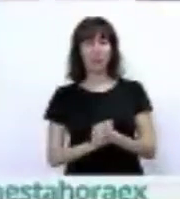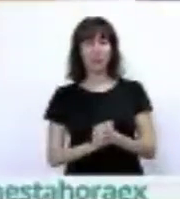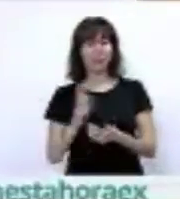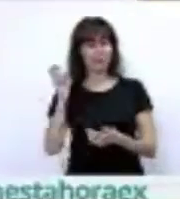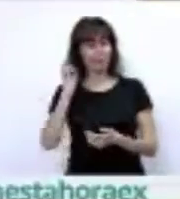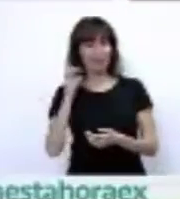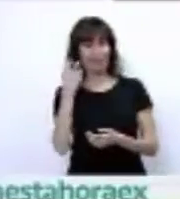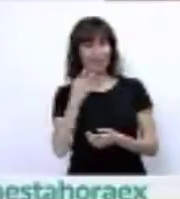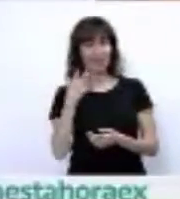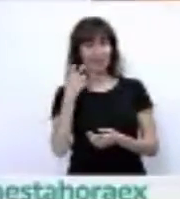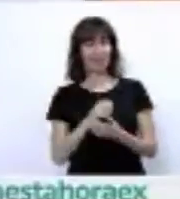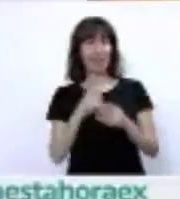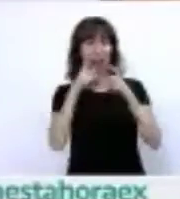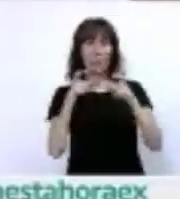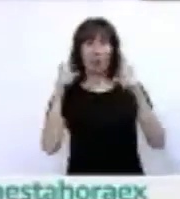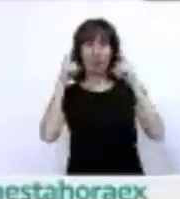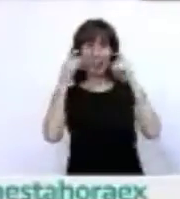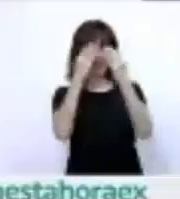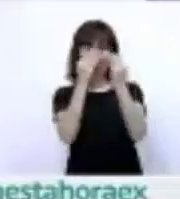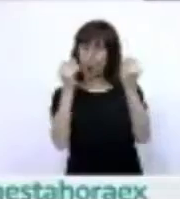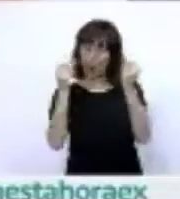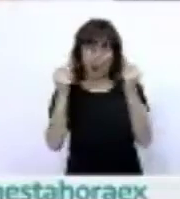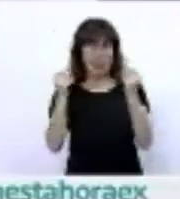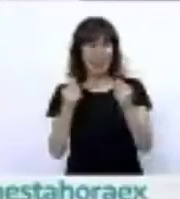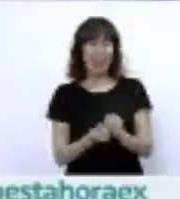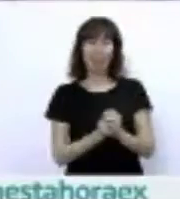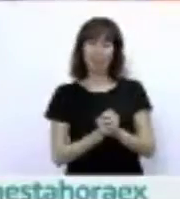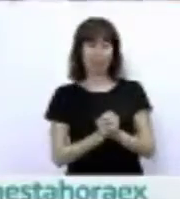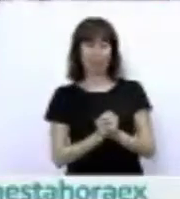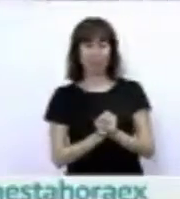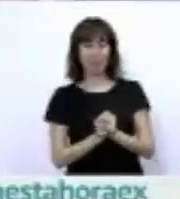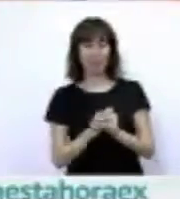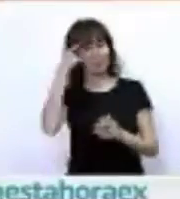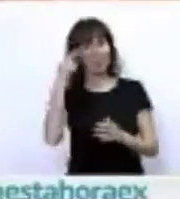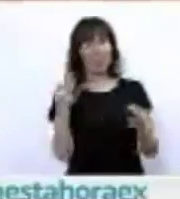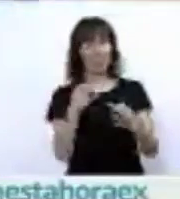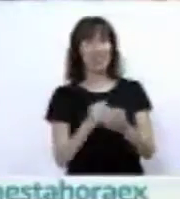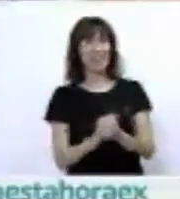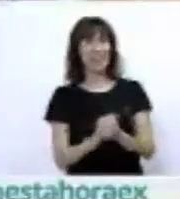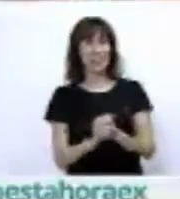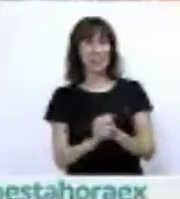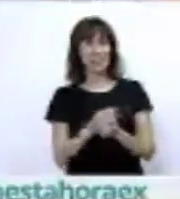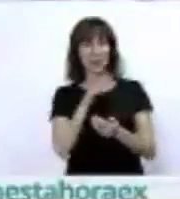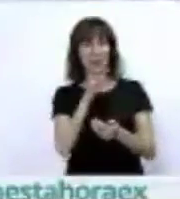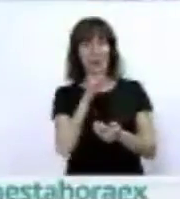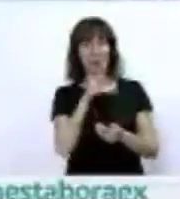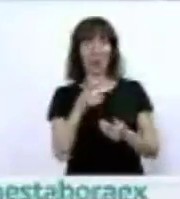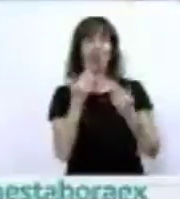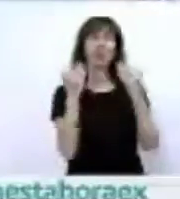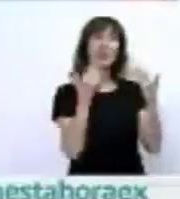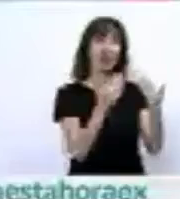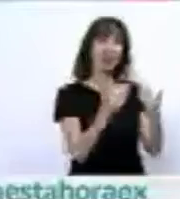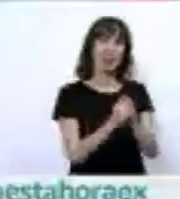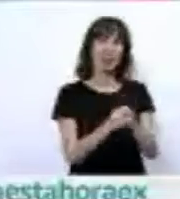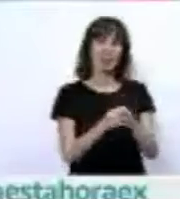Pero no te entiendo. De las mascarillas, olvidarse las mascarillas. Sabéis que aquí el que no se lo pasa bien es porque no quiere. Muchas gracias, chicos. Mucha mierda,